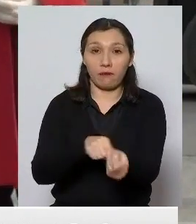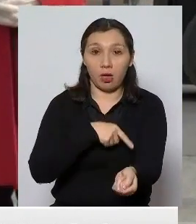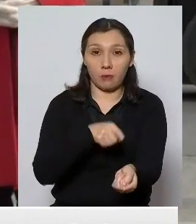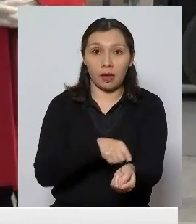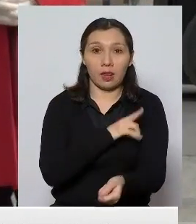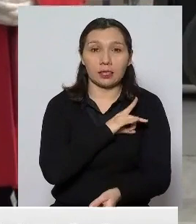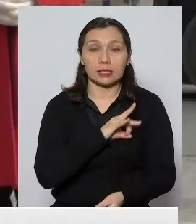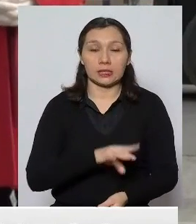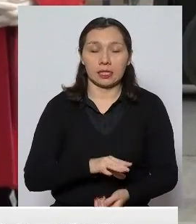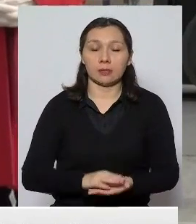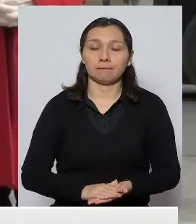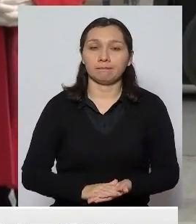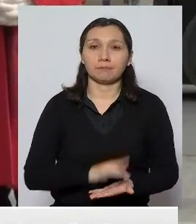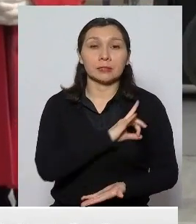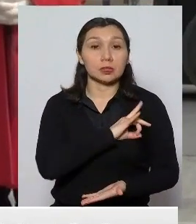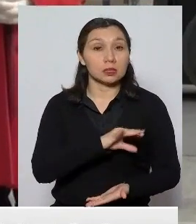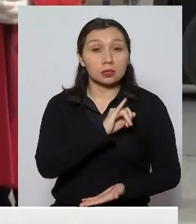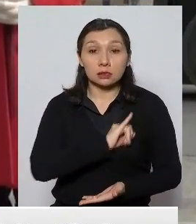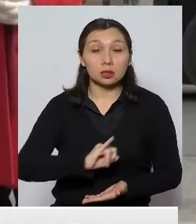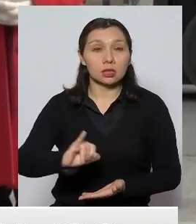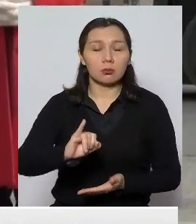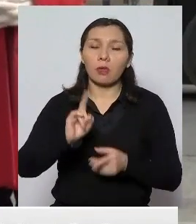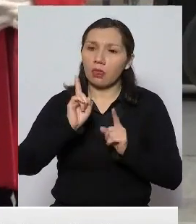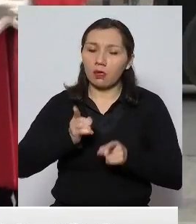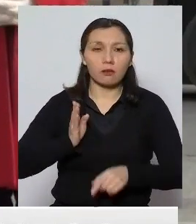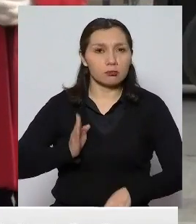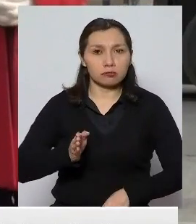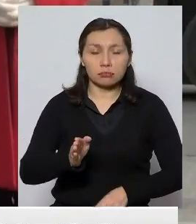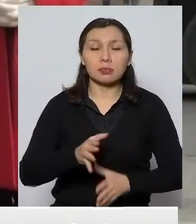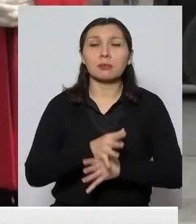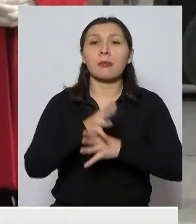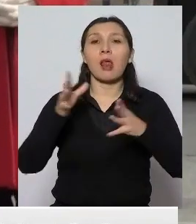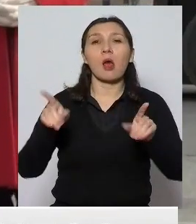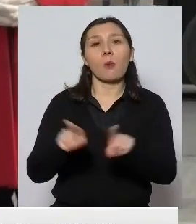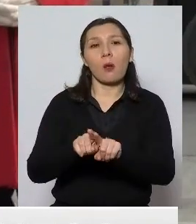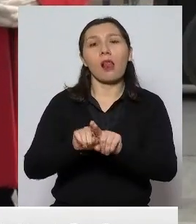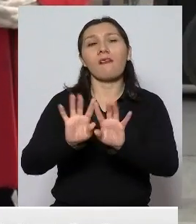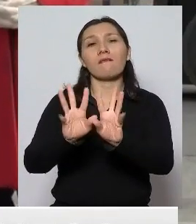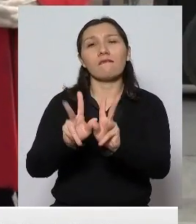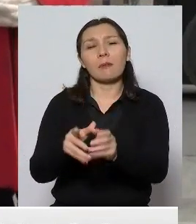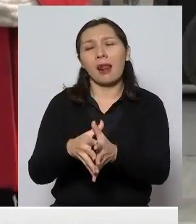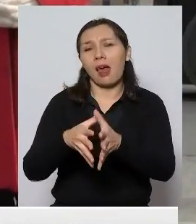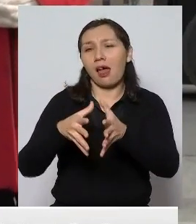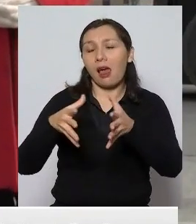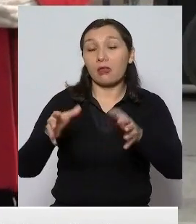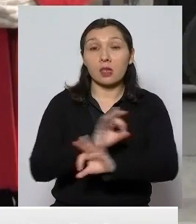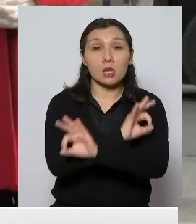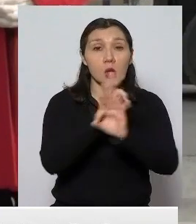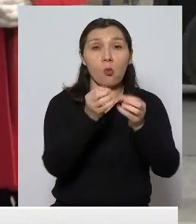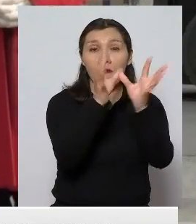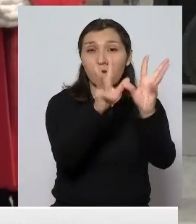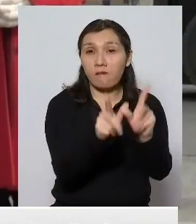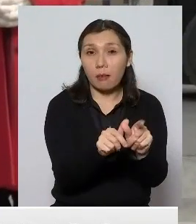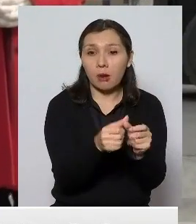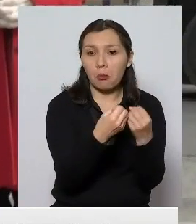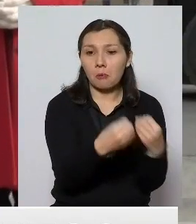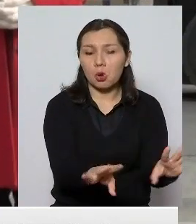chilenas. Chile siempre ha sido y tiene que seguir siendo una gran familia, y ninguna familia deja